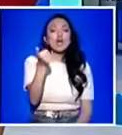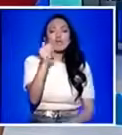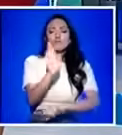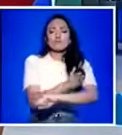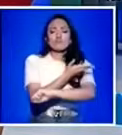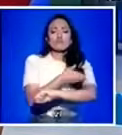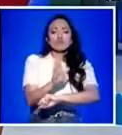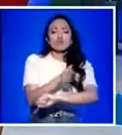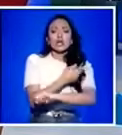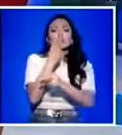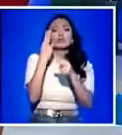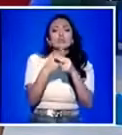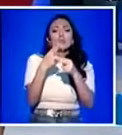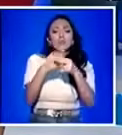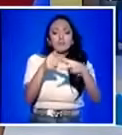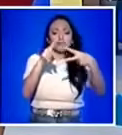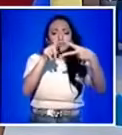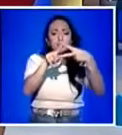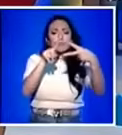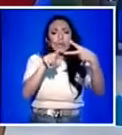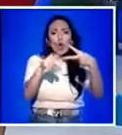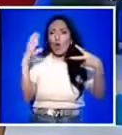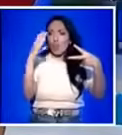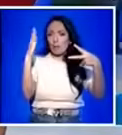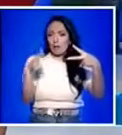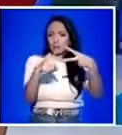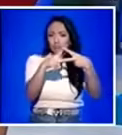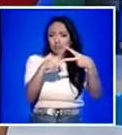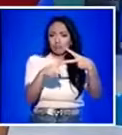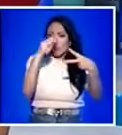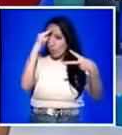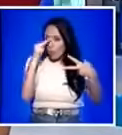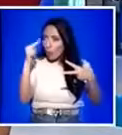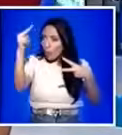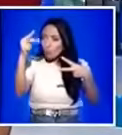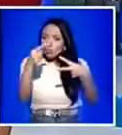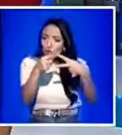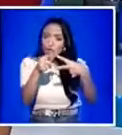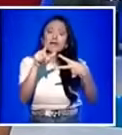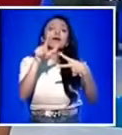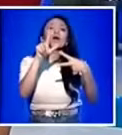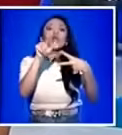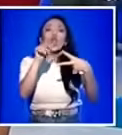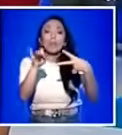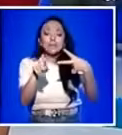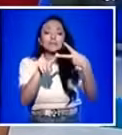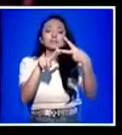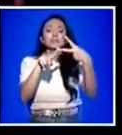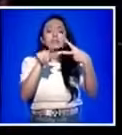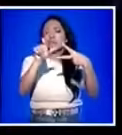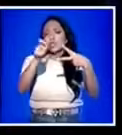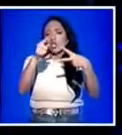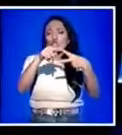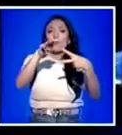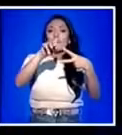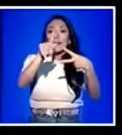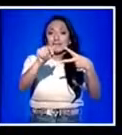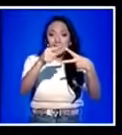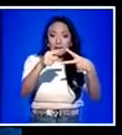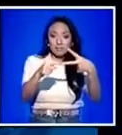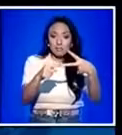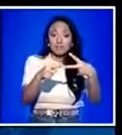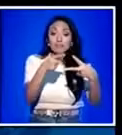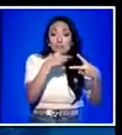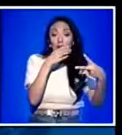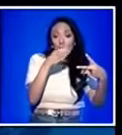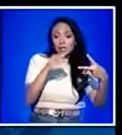de Lisandro Mesa y Pastor López en un concierto de homenaje a estos artistas de la música tropical. En el show cantarán